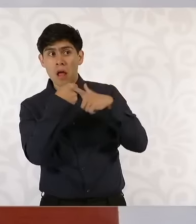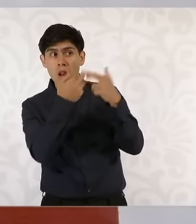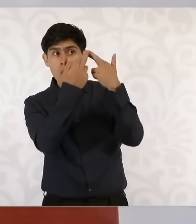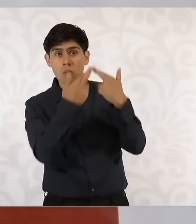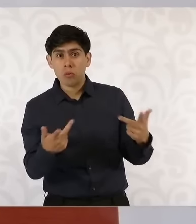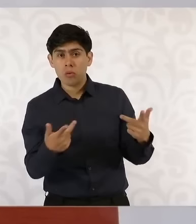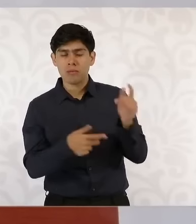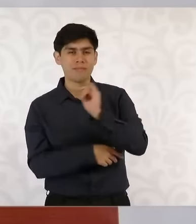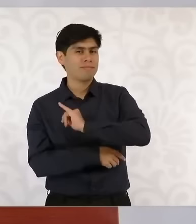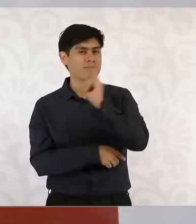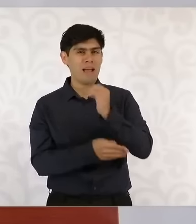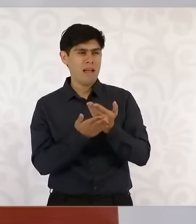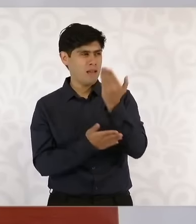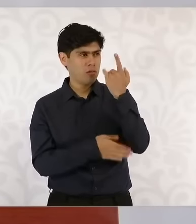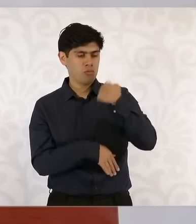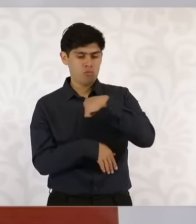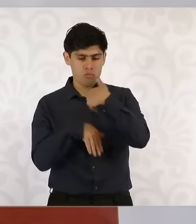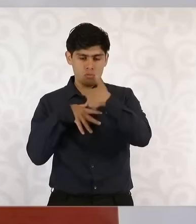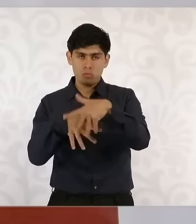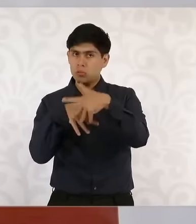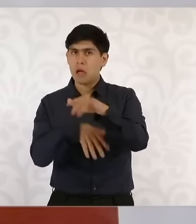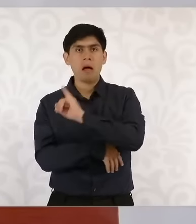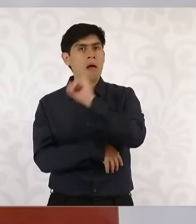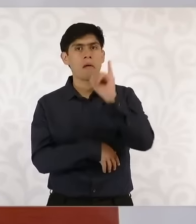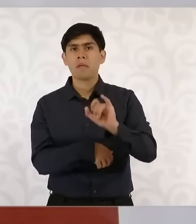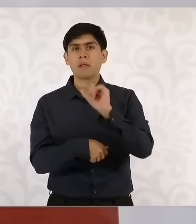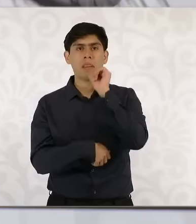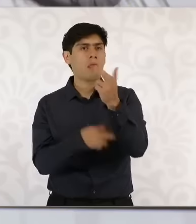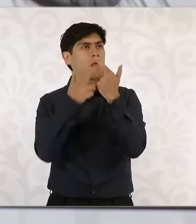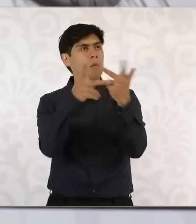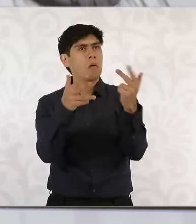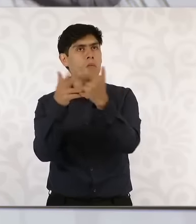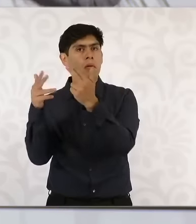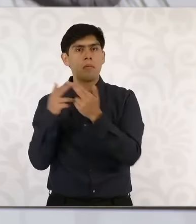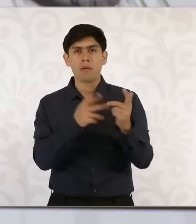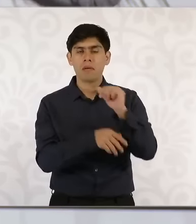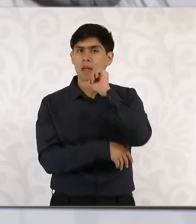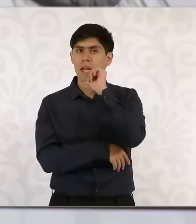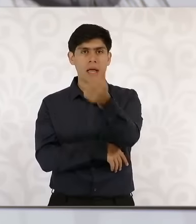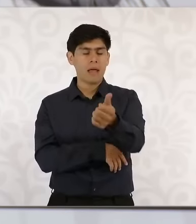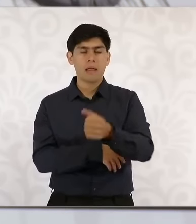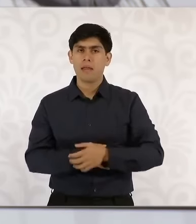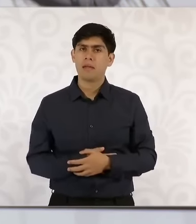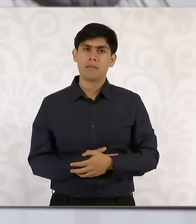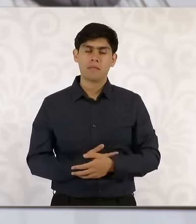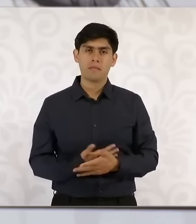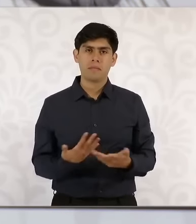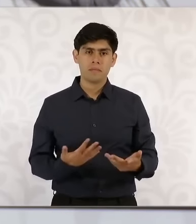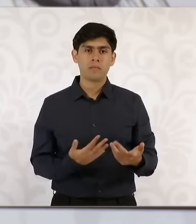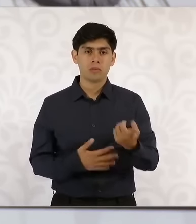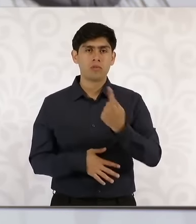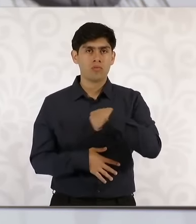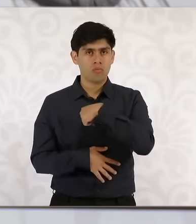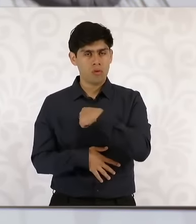en las manifestaciones en las que asistimos. Se llenó bajo entonces el liderazgo